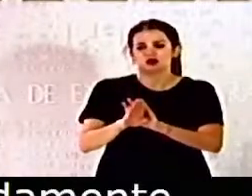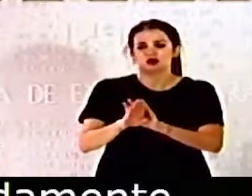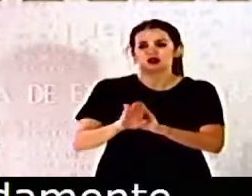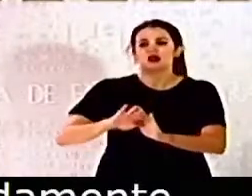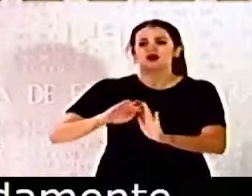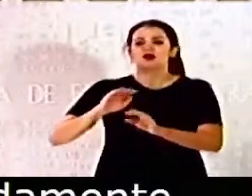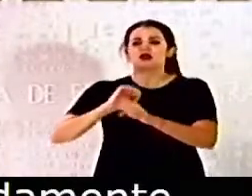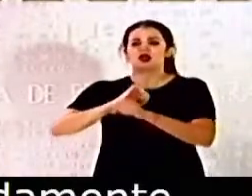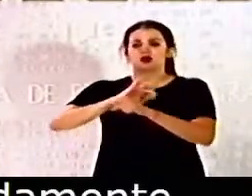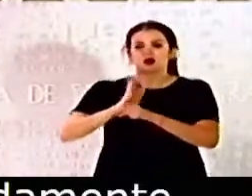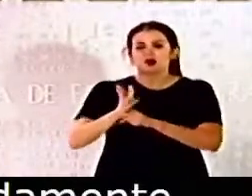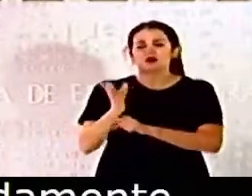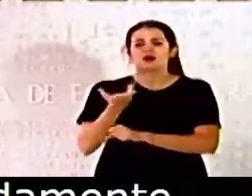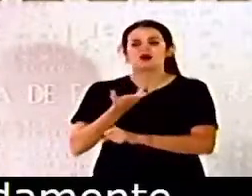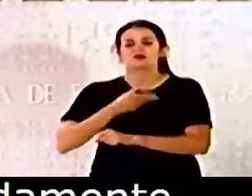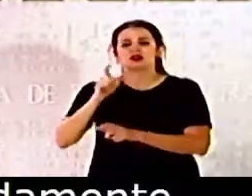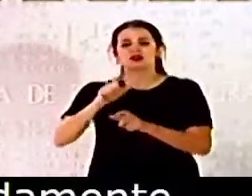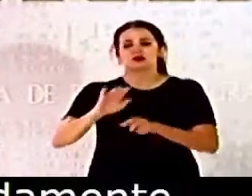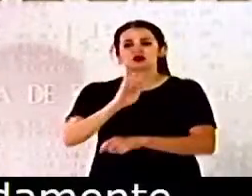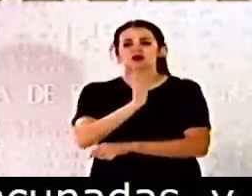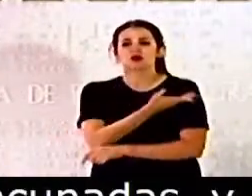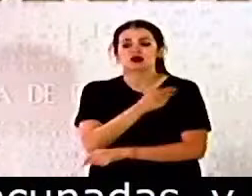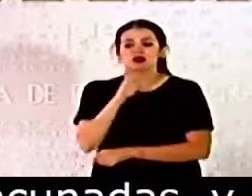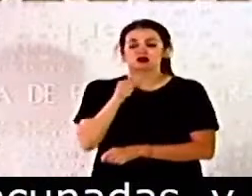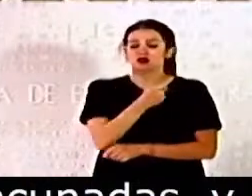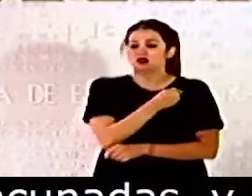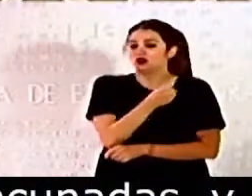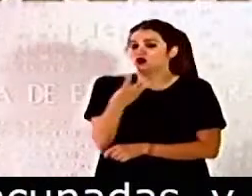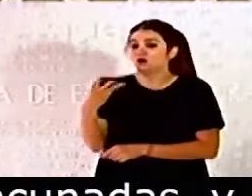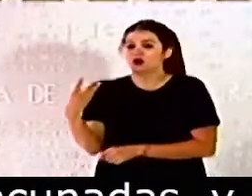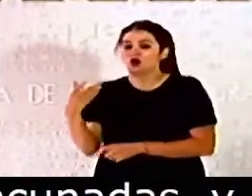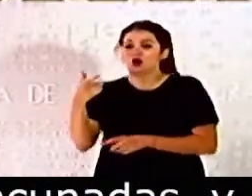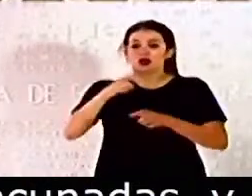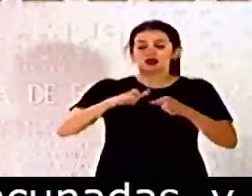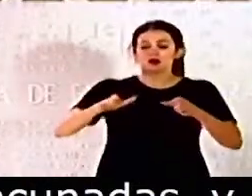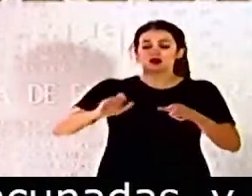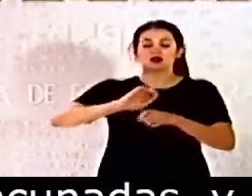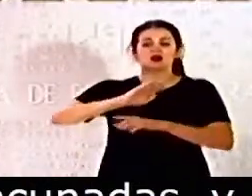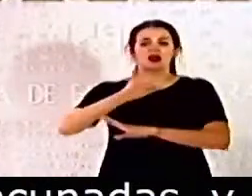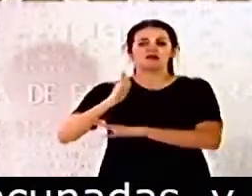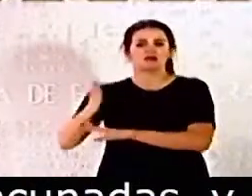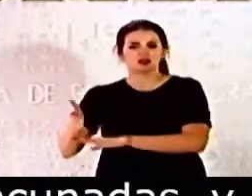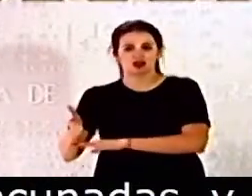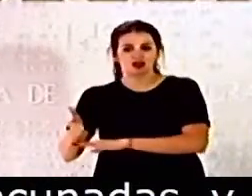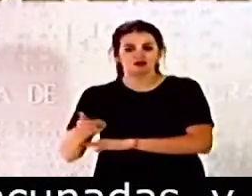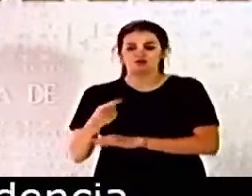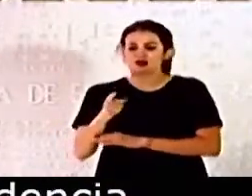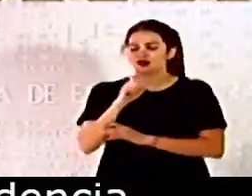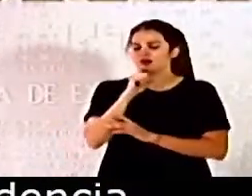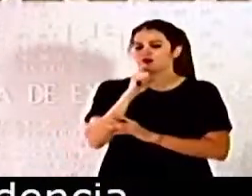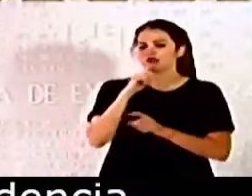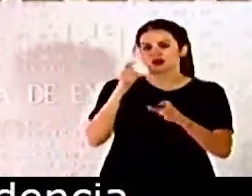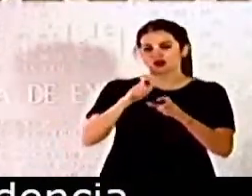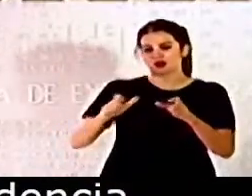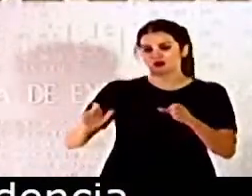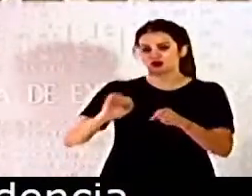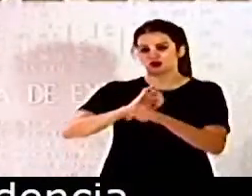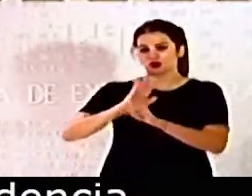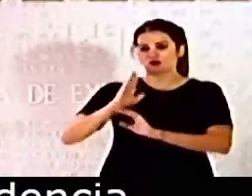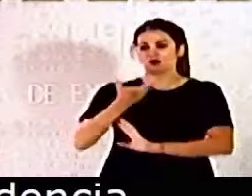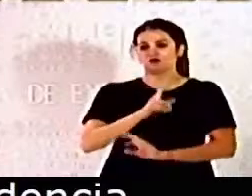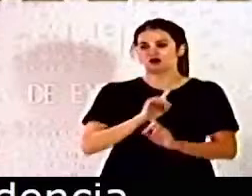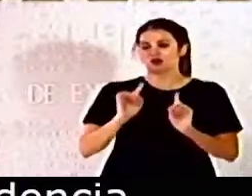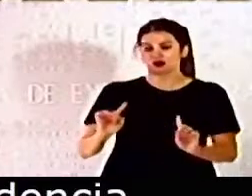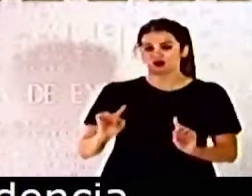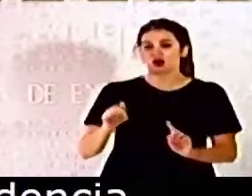vacunales. Es que con estas cifras de incidencia es muy difícil que la persona no se infecte. Es más difícil, como